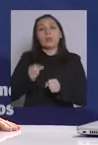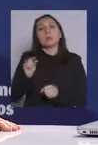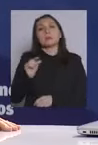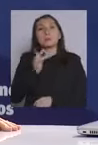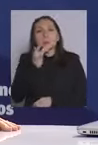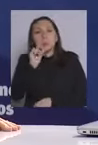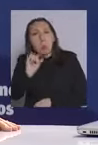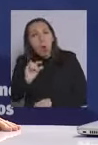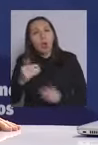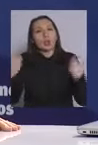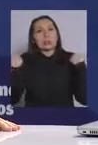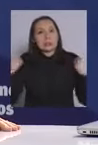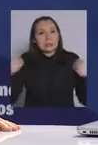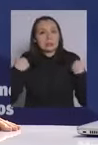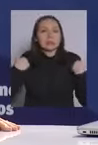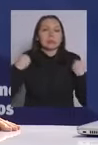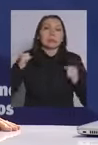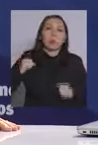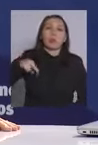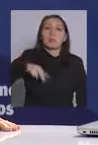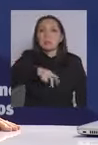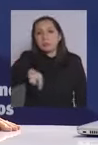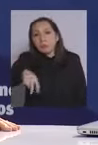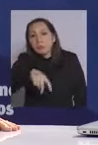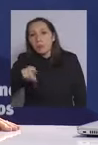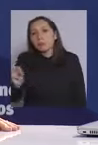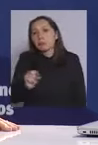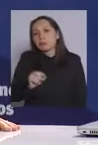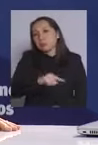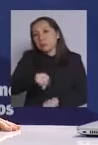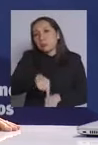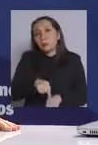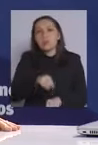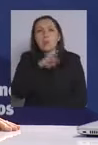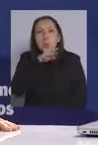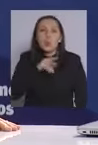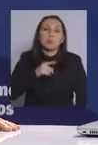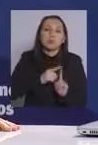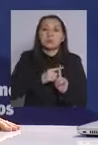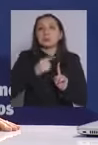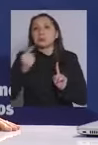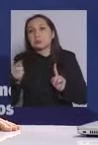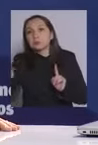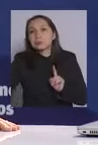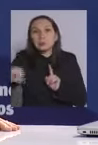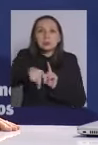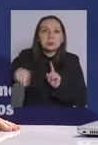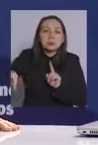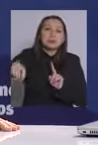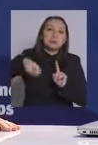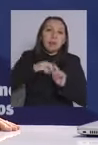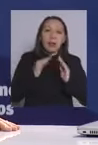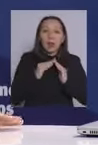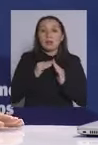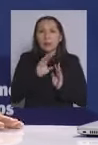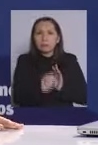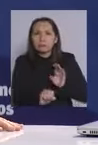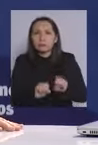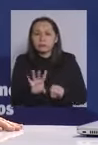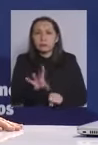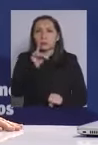mínimo ejercicio, pueda salir a caminar unos pocos minutos. ¿Por qué? Porque hemos detectado